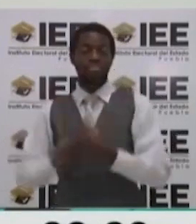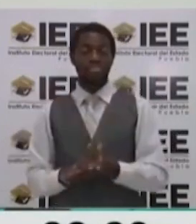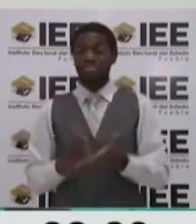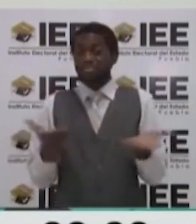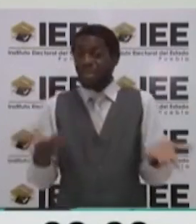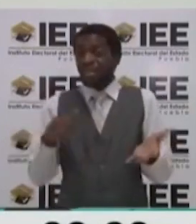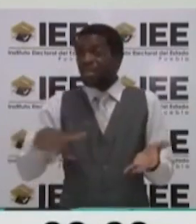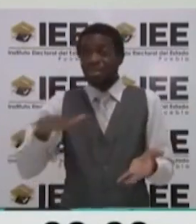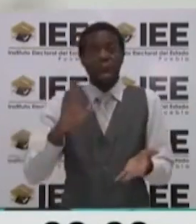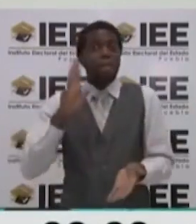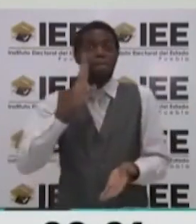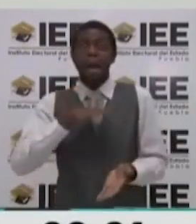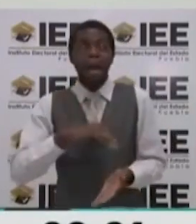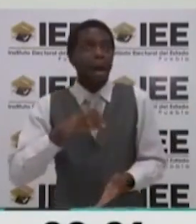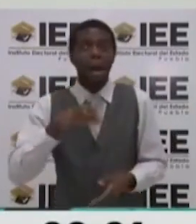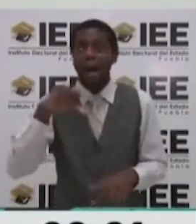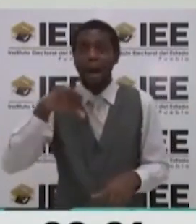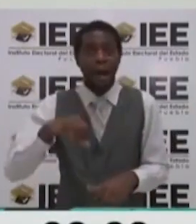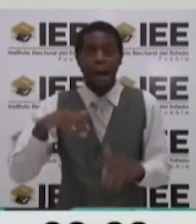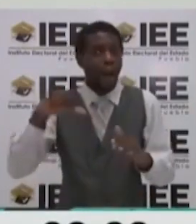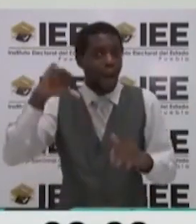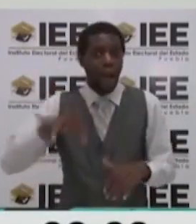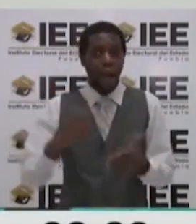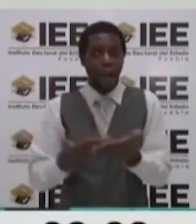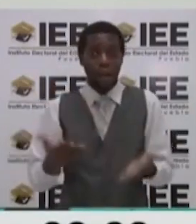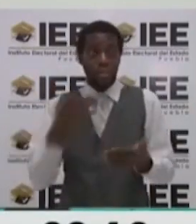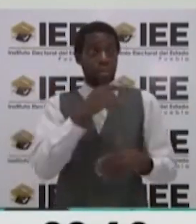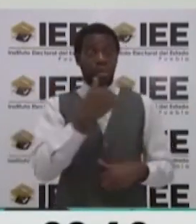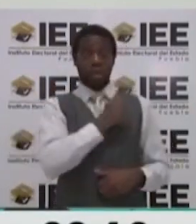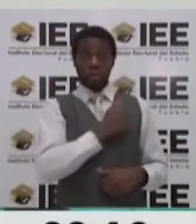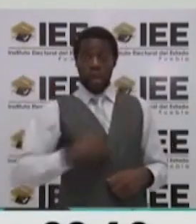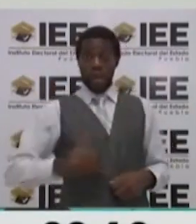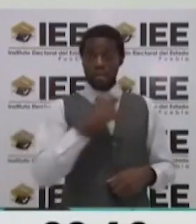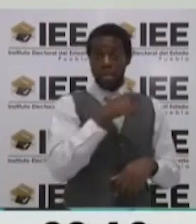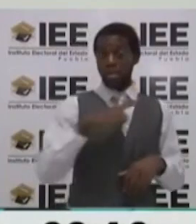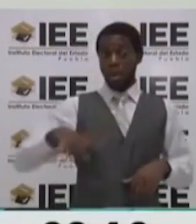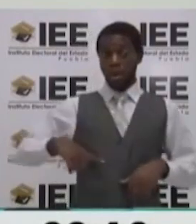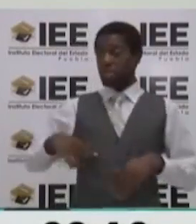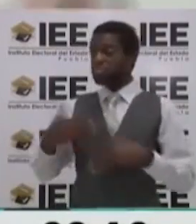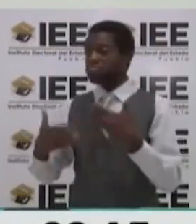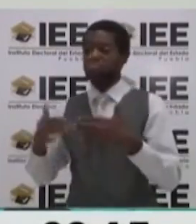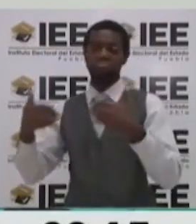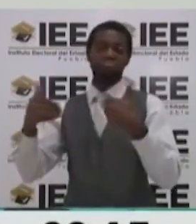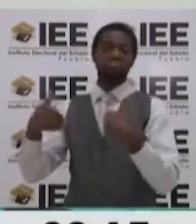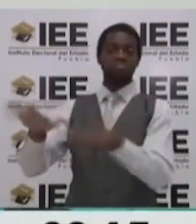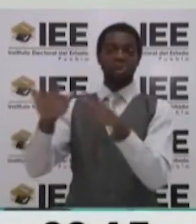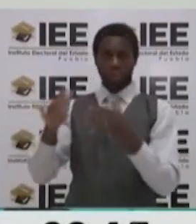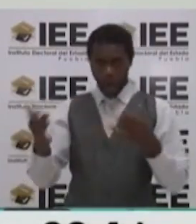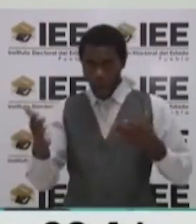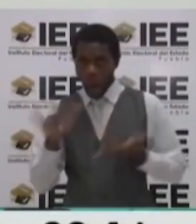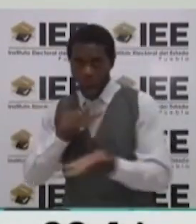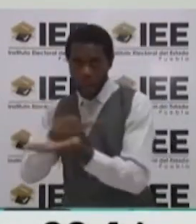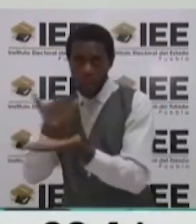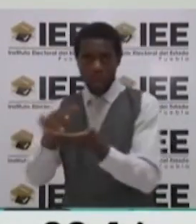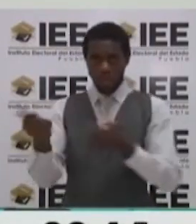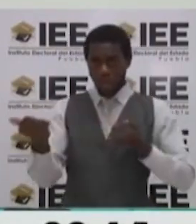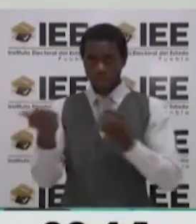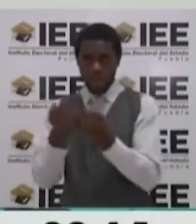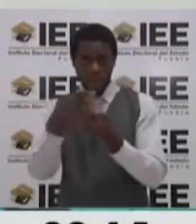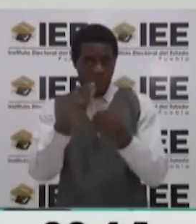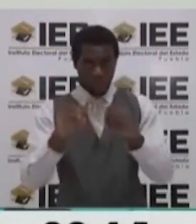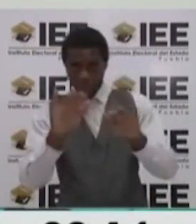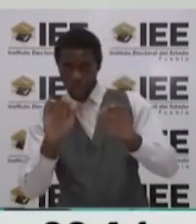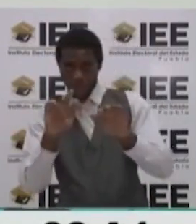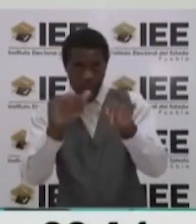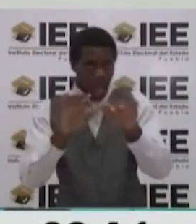la deriva a ti que para decís te de esta pandemia o que tú que quebró tu negocio o que hoy te encuentras sin empleo la